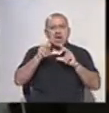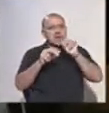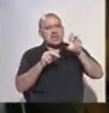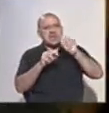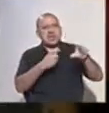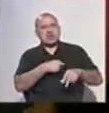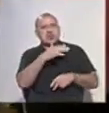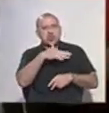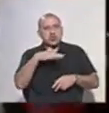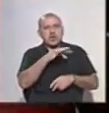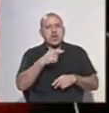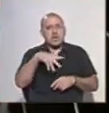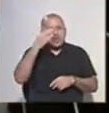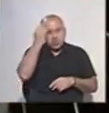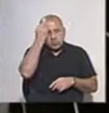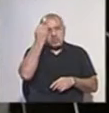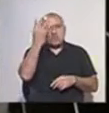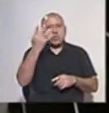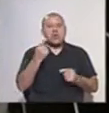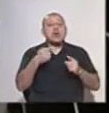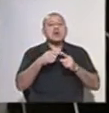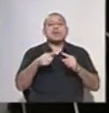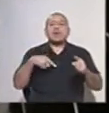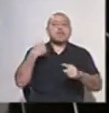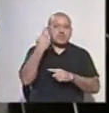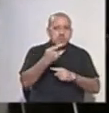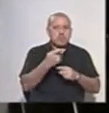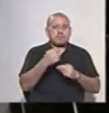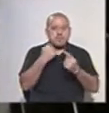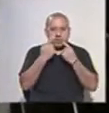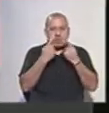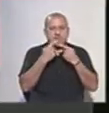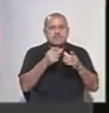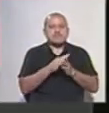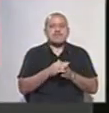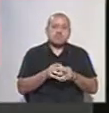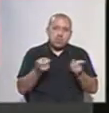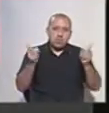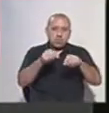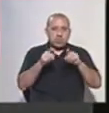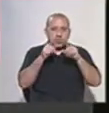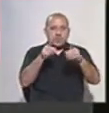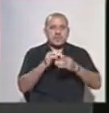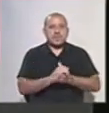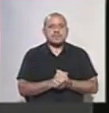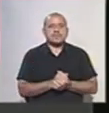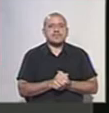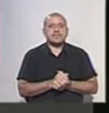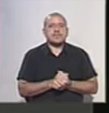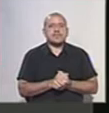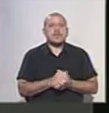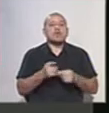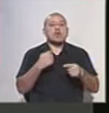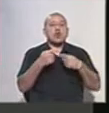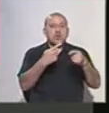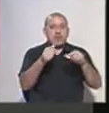una cuestión más conceptual, si se quiere. Eso quedará para charlas más adelante. Majo Sapo, vuelvo con ustedes desde aquí, desde el Monumental de la Costa, donde vamos a seguir